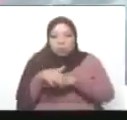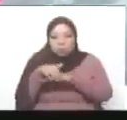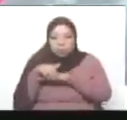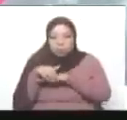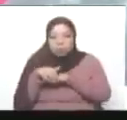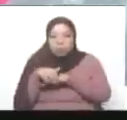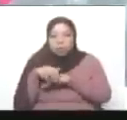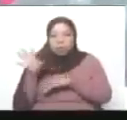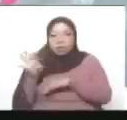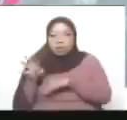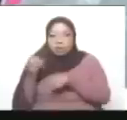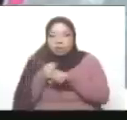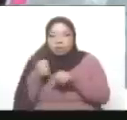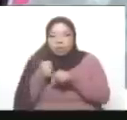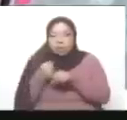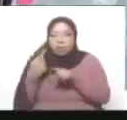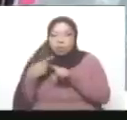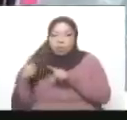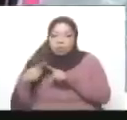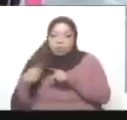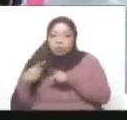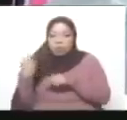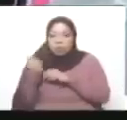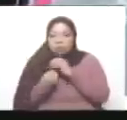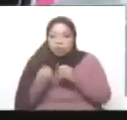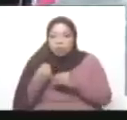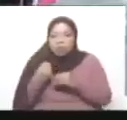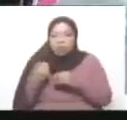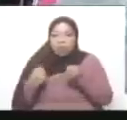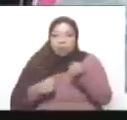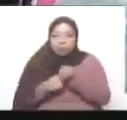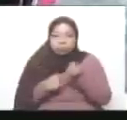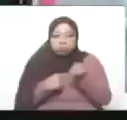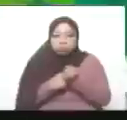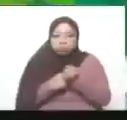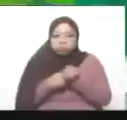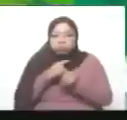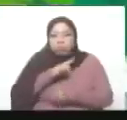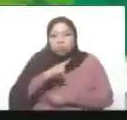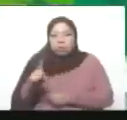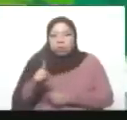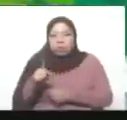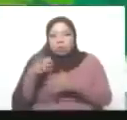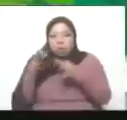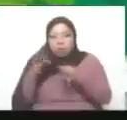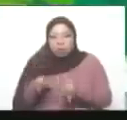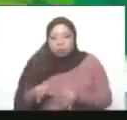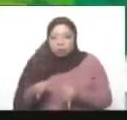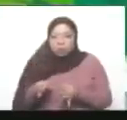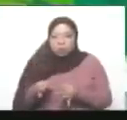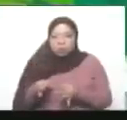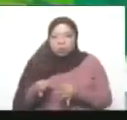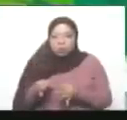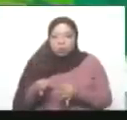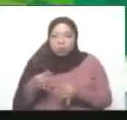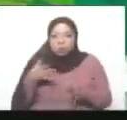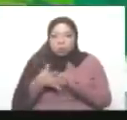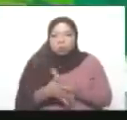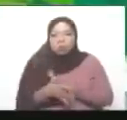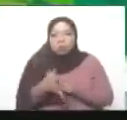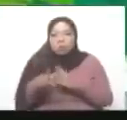y la guayana británica por la otra perjudicaría tal colaboración y debe Por consiguiente ser